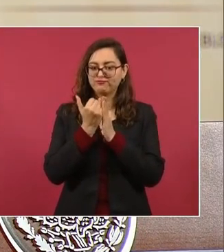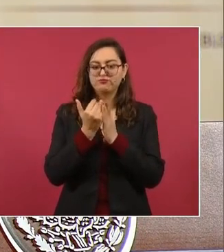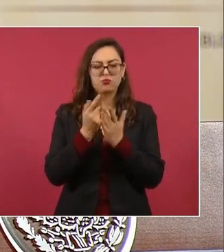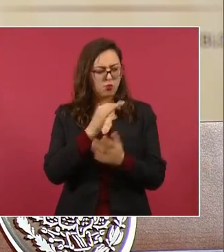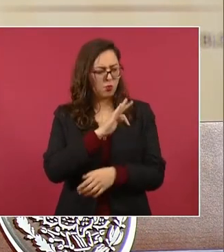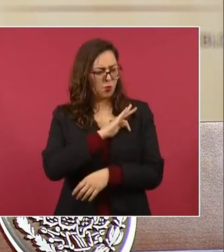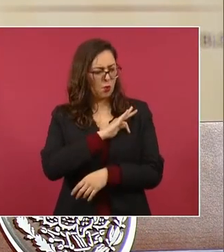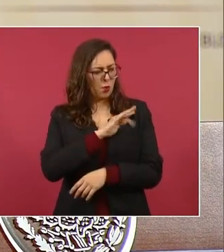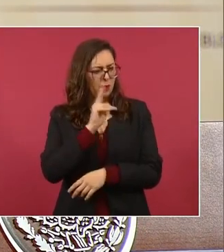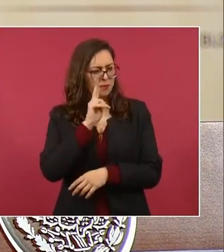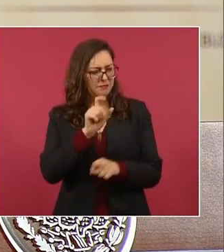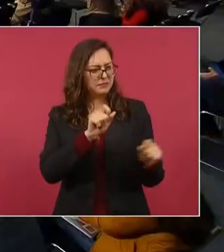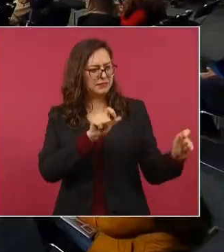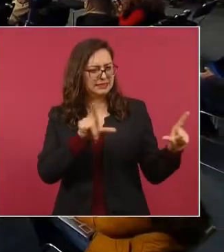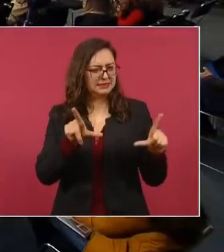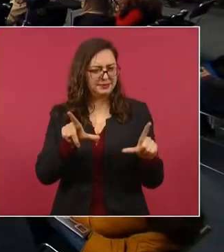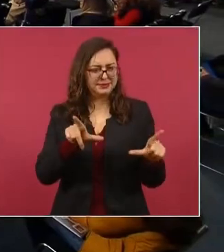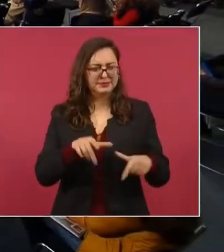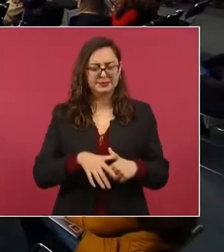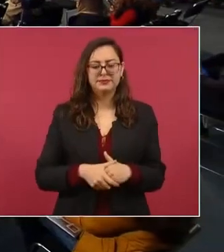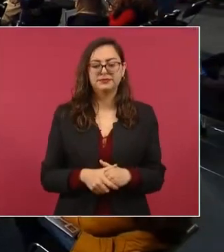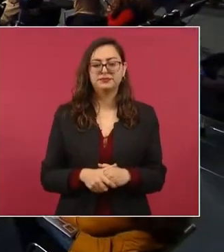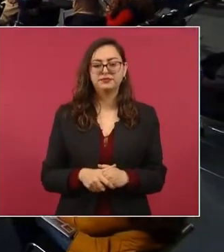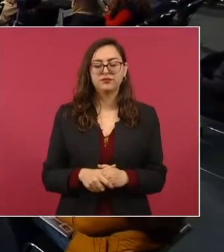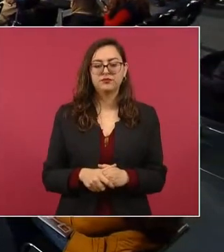ponemos todas las láminas,